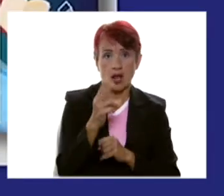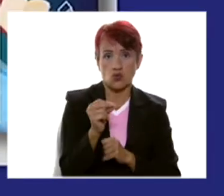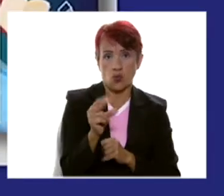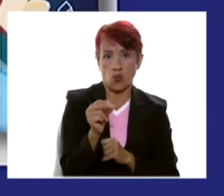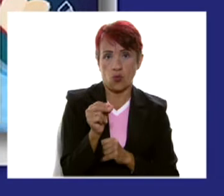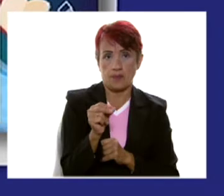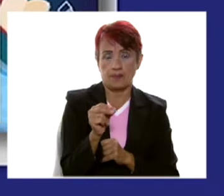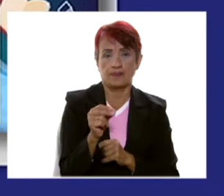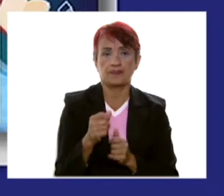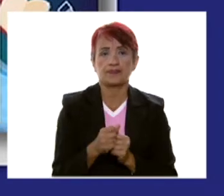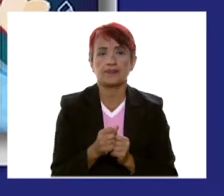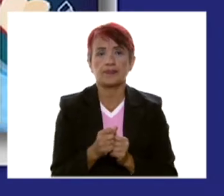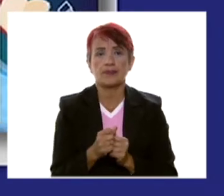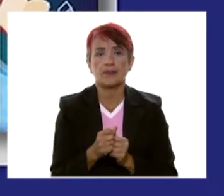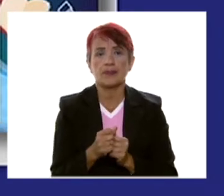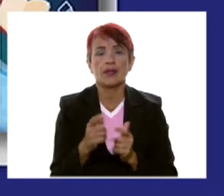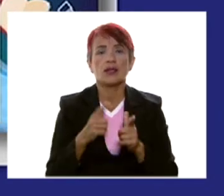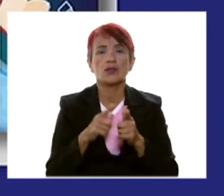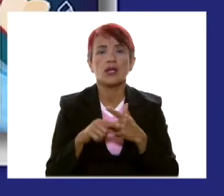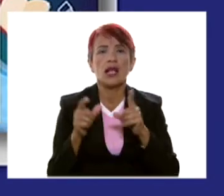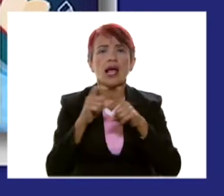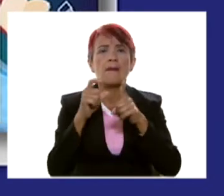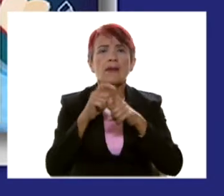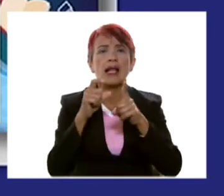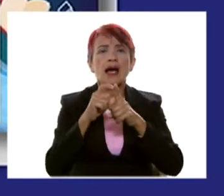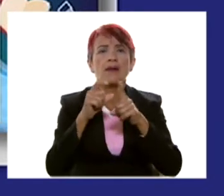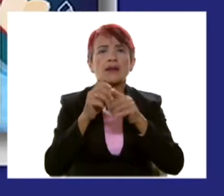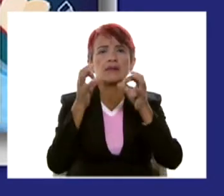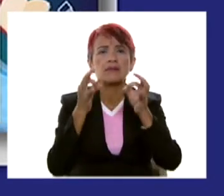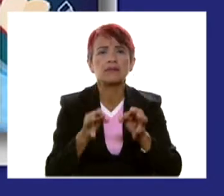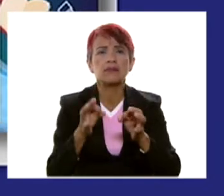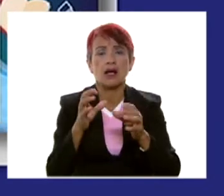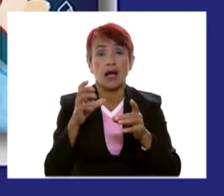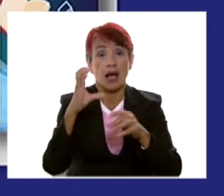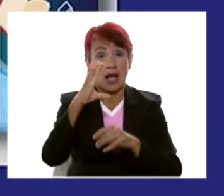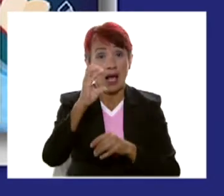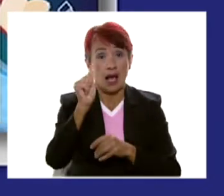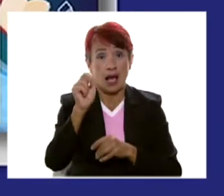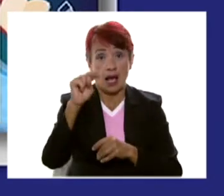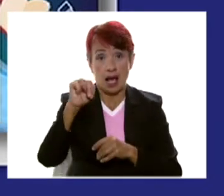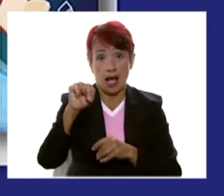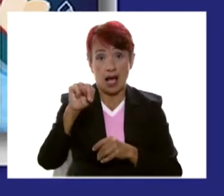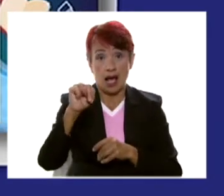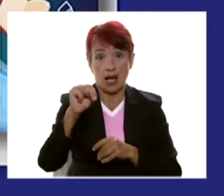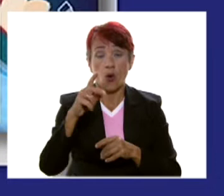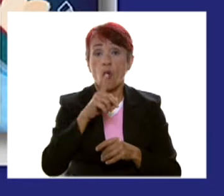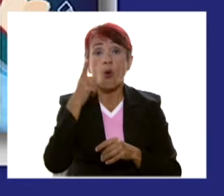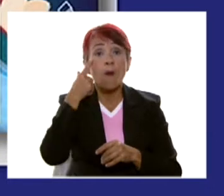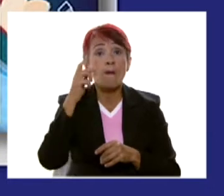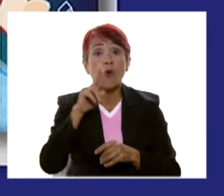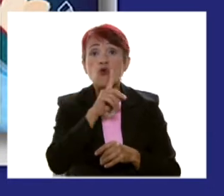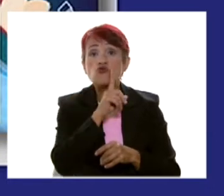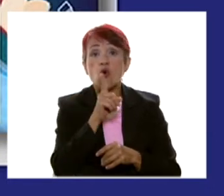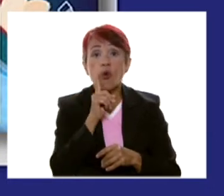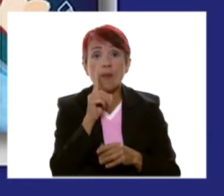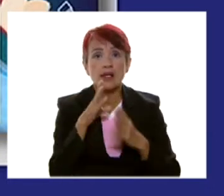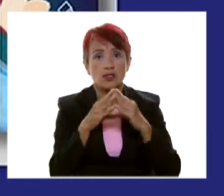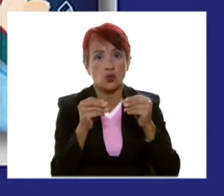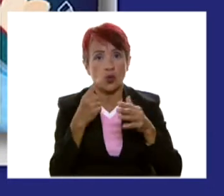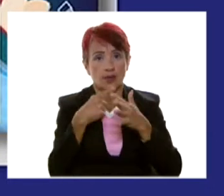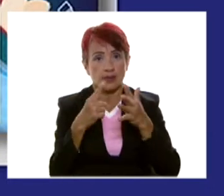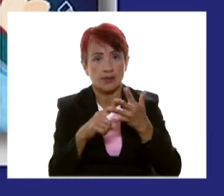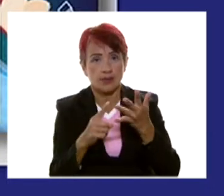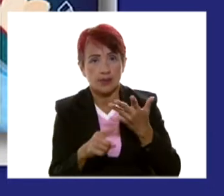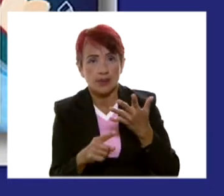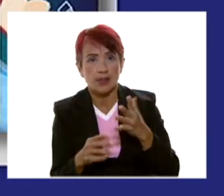la conjunción básica de can, ¿ok? Con todos los sujetos se utiliza can work today. I